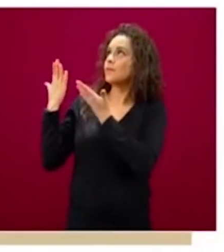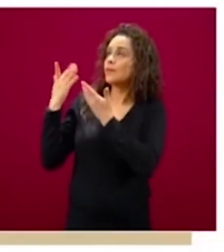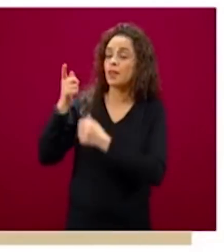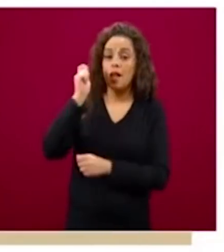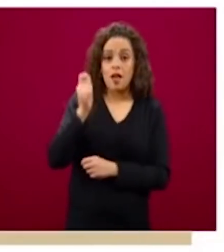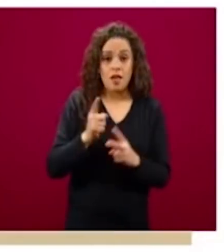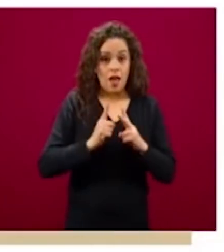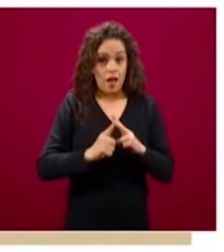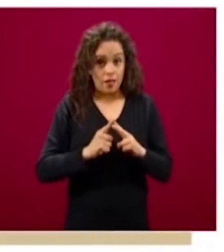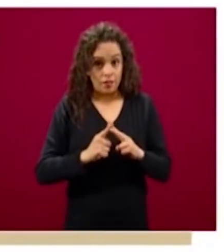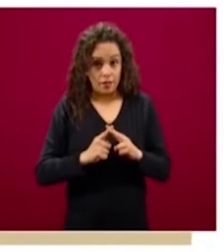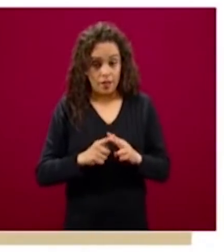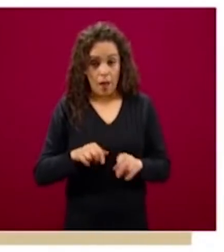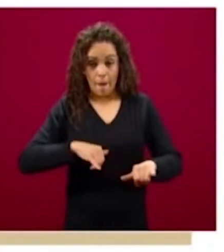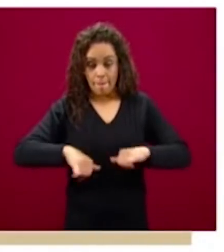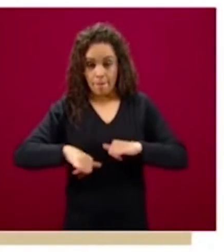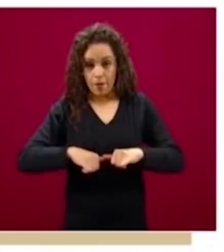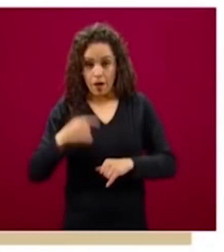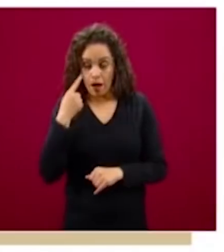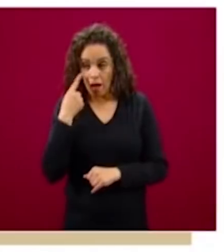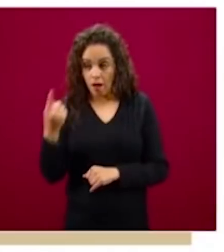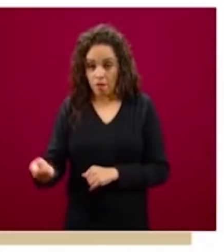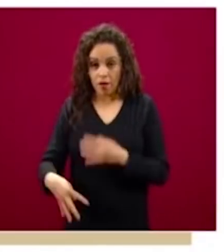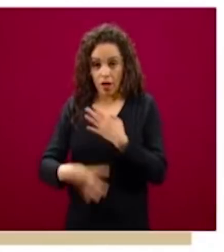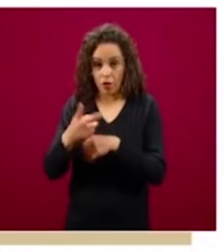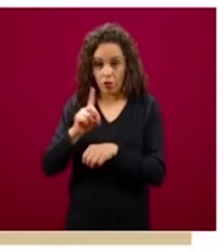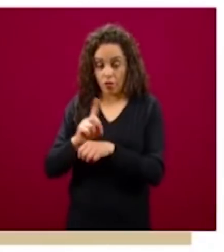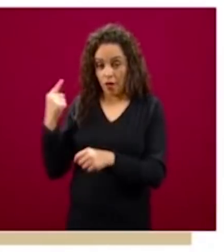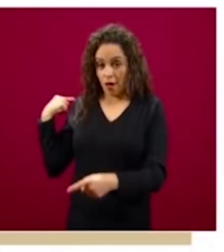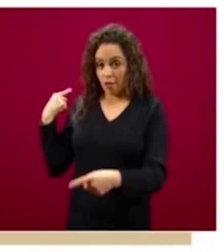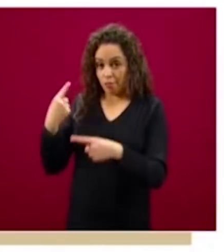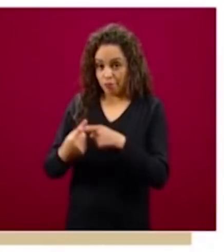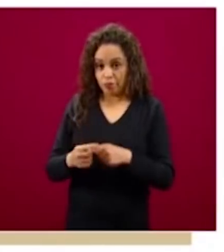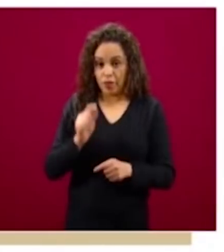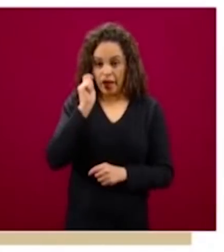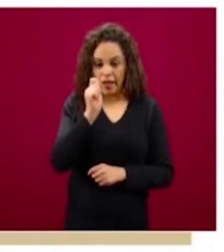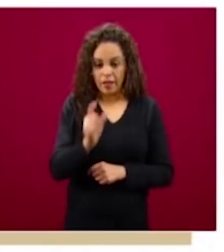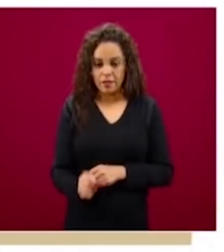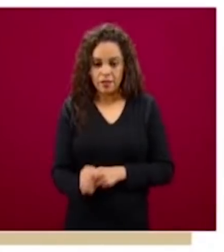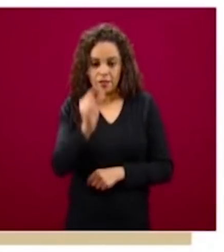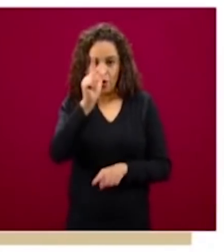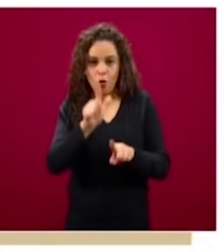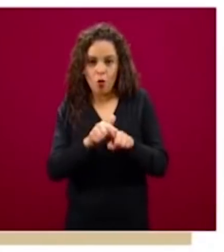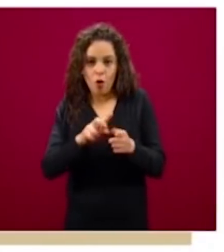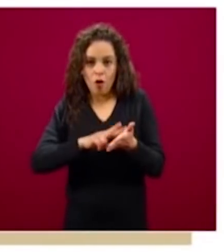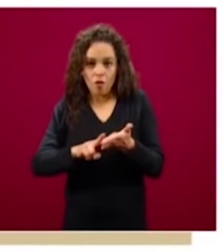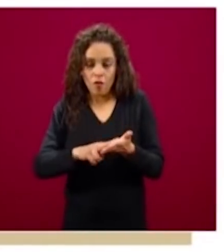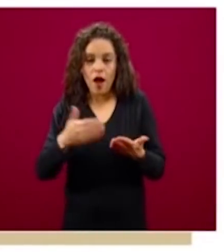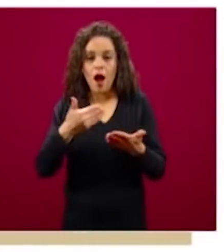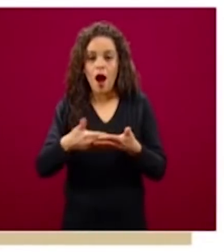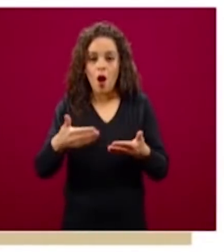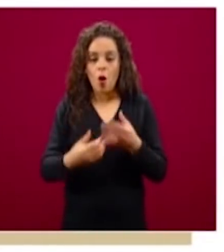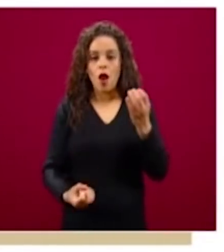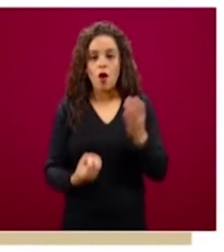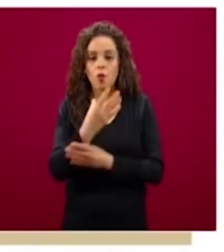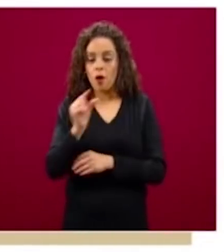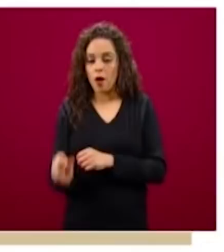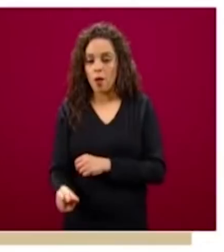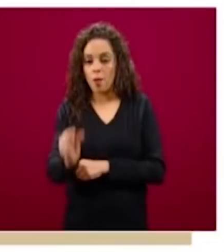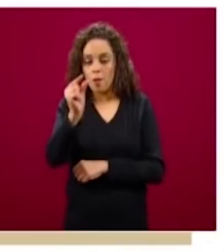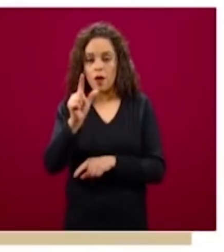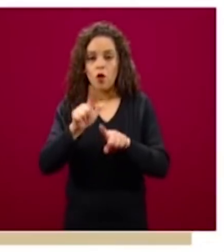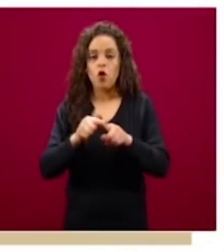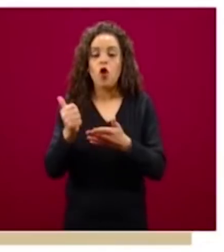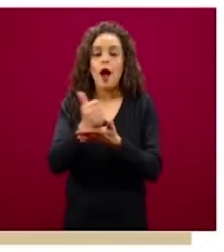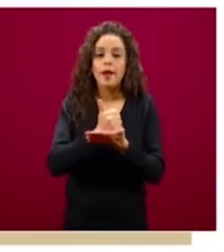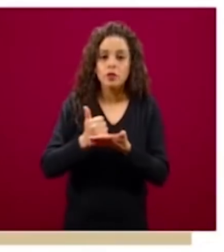acumulada que vimos en el mapa de los últimos 14 días, que sigue siendo la barra verde, ahora agregamos una barra azul que también